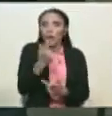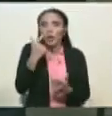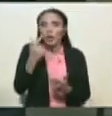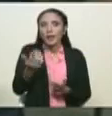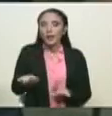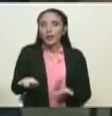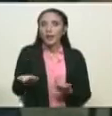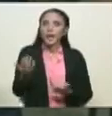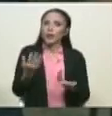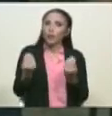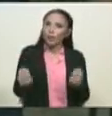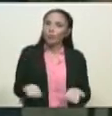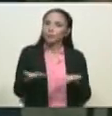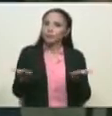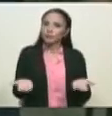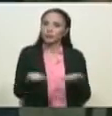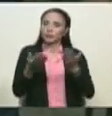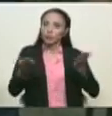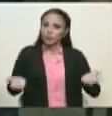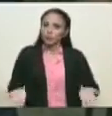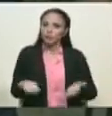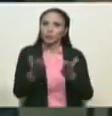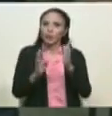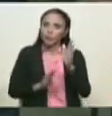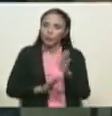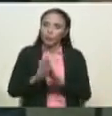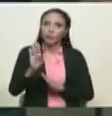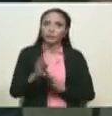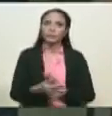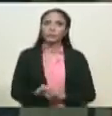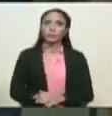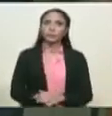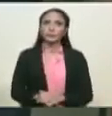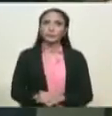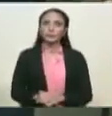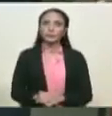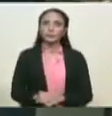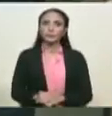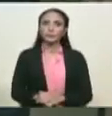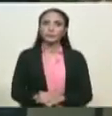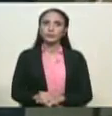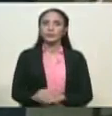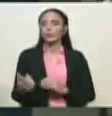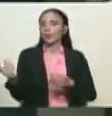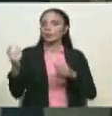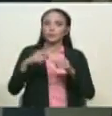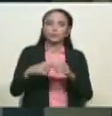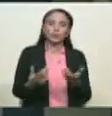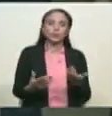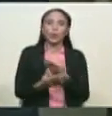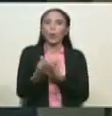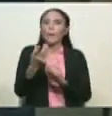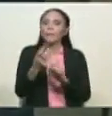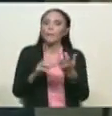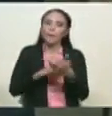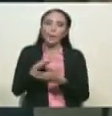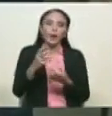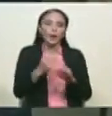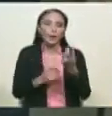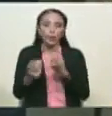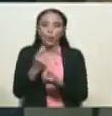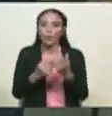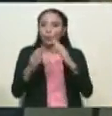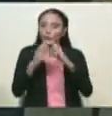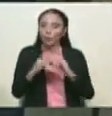construyendo, que venimos impulsando y que se suma a la batalla contra la guerra económica, que se suma a la batalla